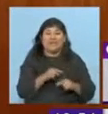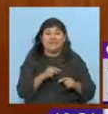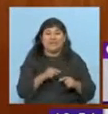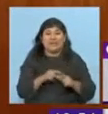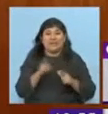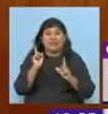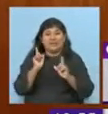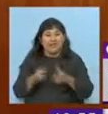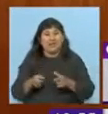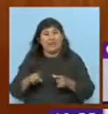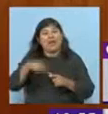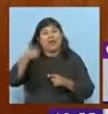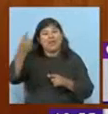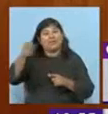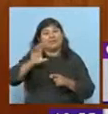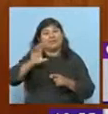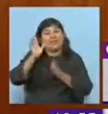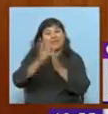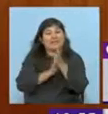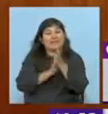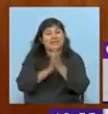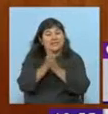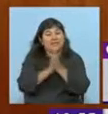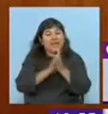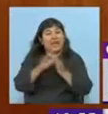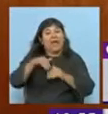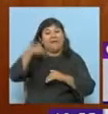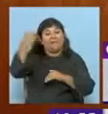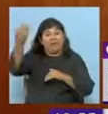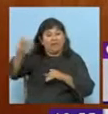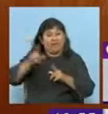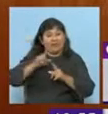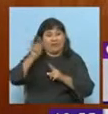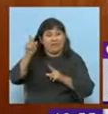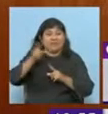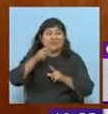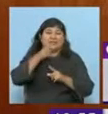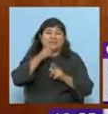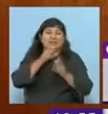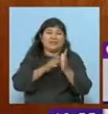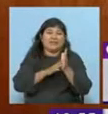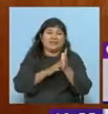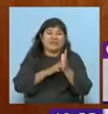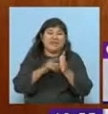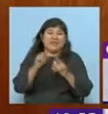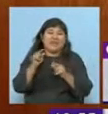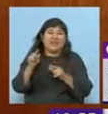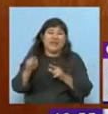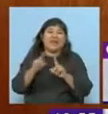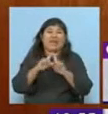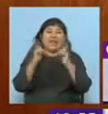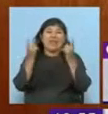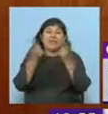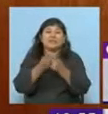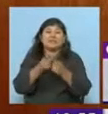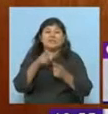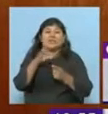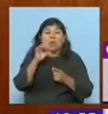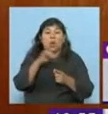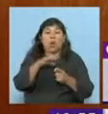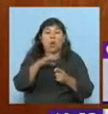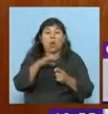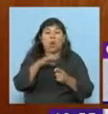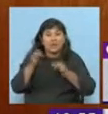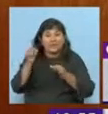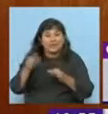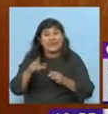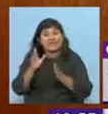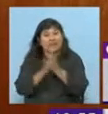las comisarías del interior, específicamente el Centro Judicial de San Pedro, que tiene una